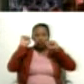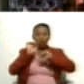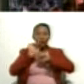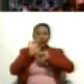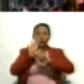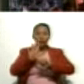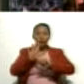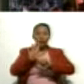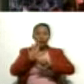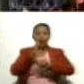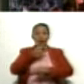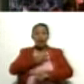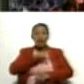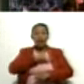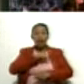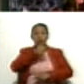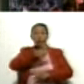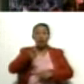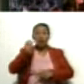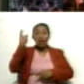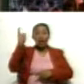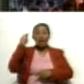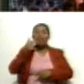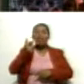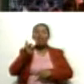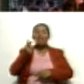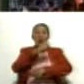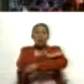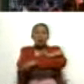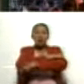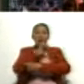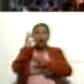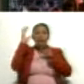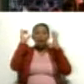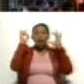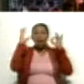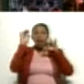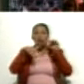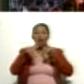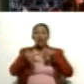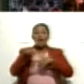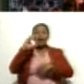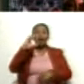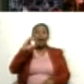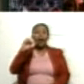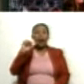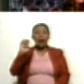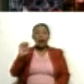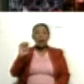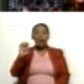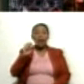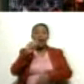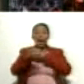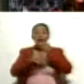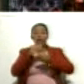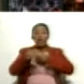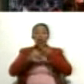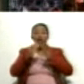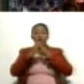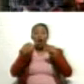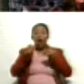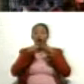a los farsantes que dicen que hacen elecciones. El Consejo Nacional Electoral, con toda su estructura,